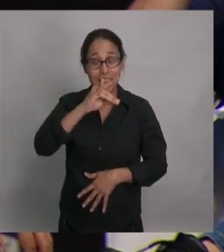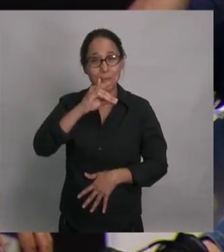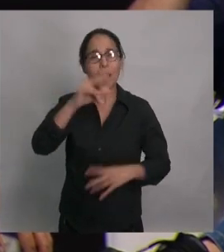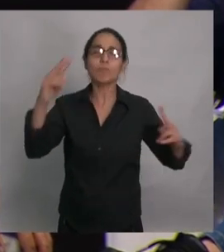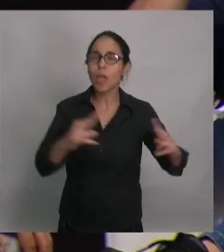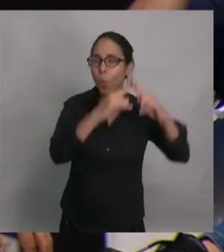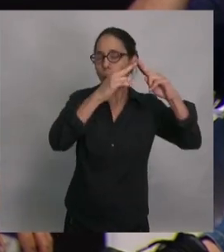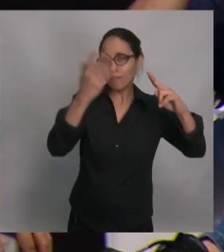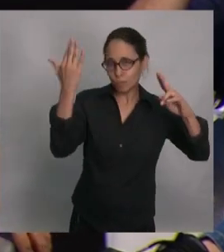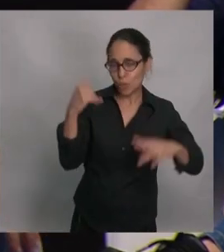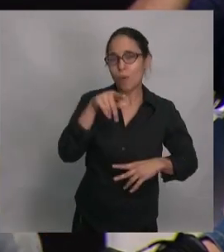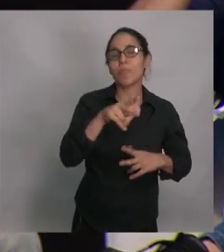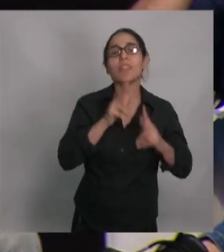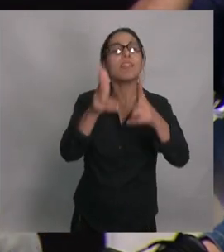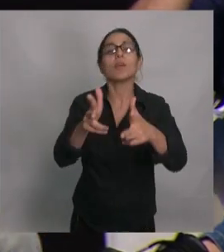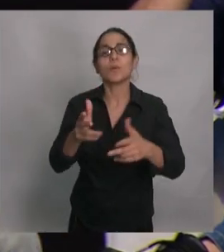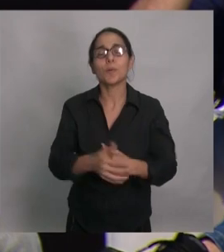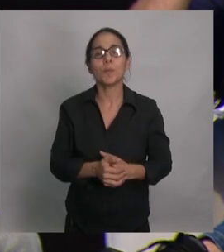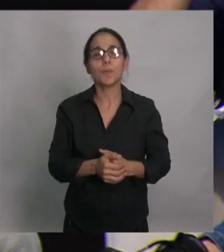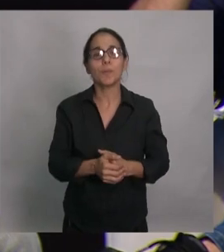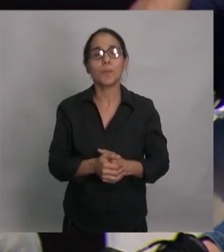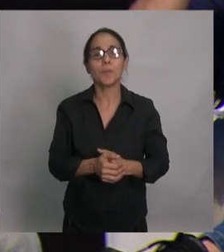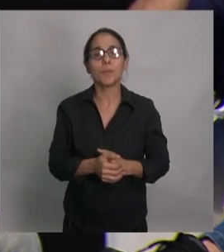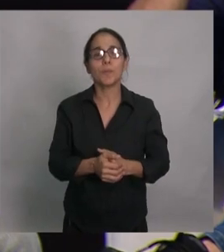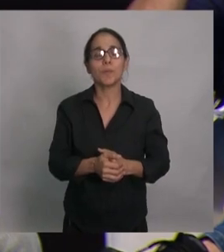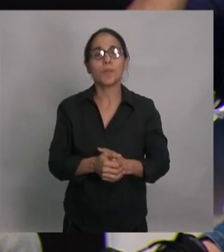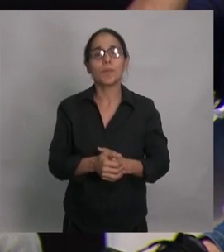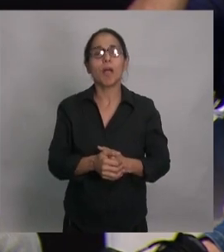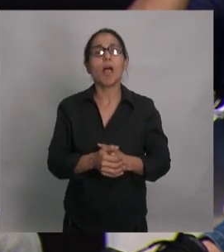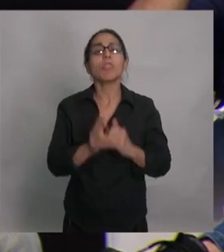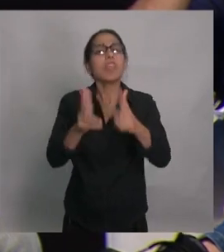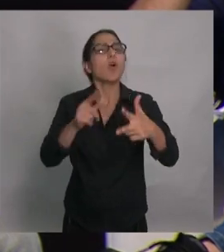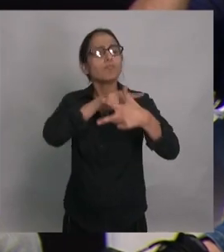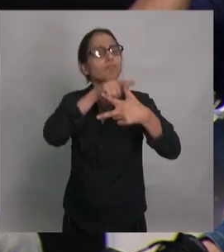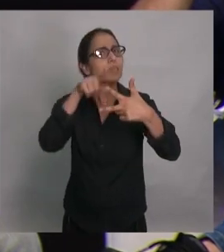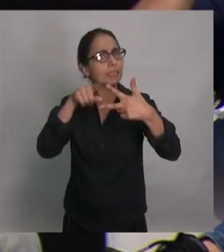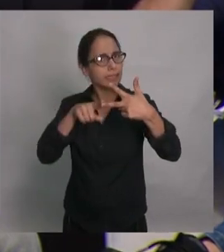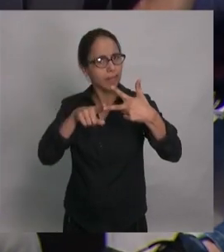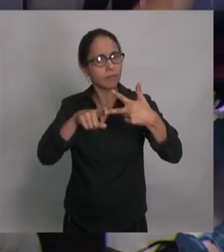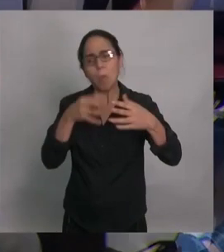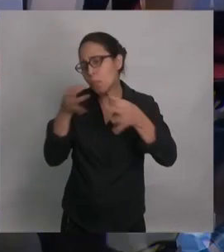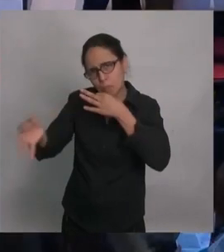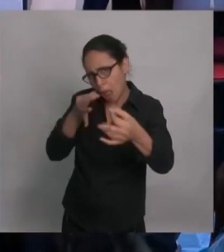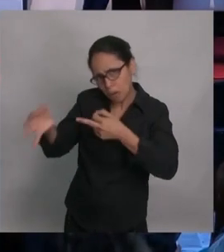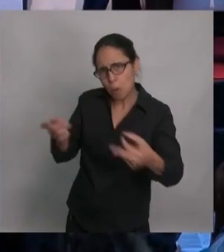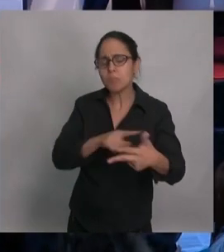de la Sierra y nos dio tres consignas en un diálogo,